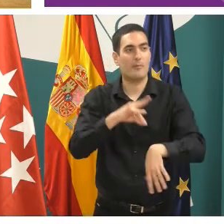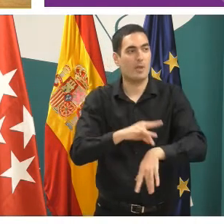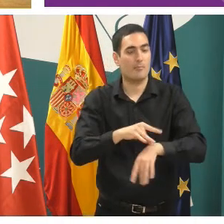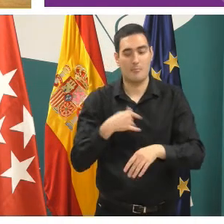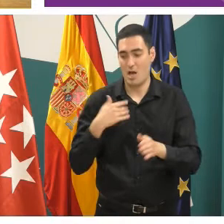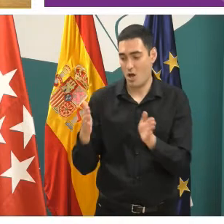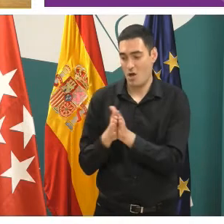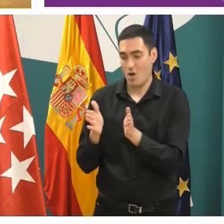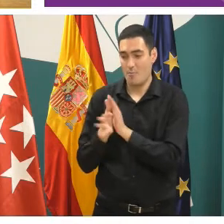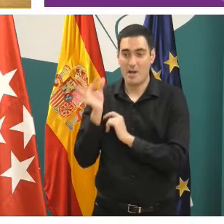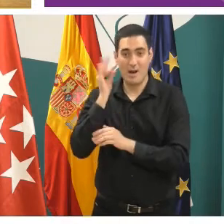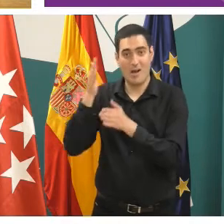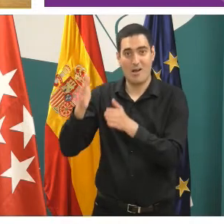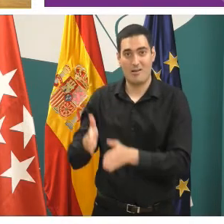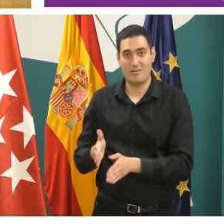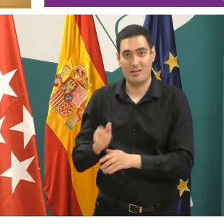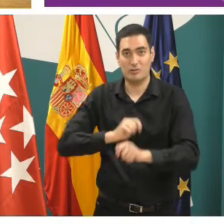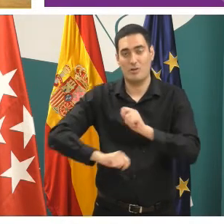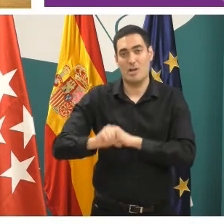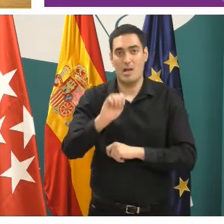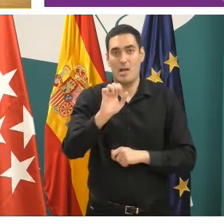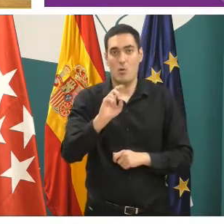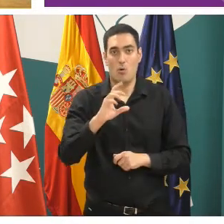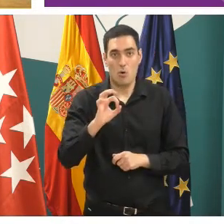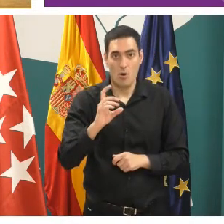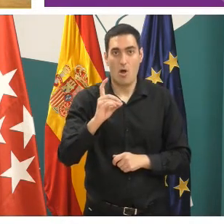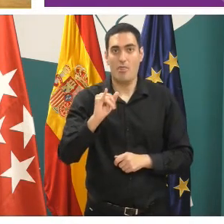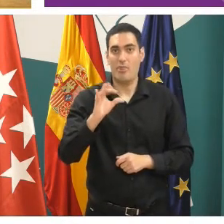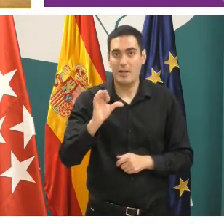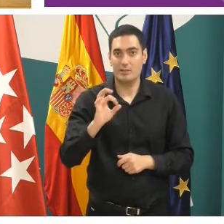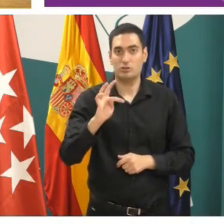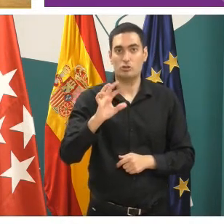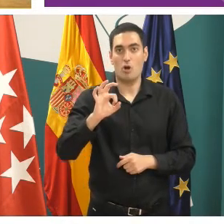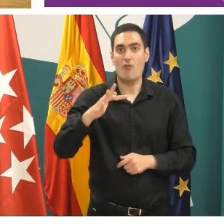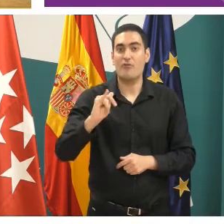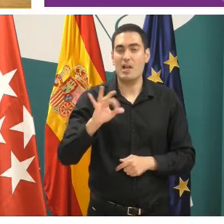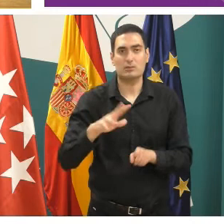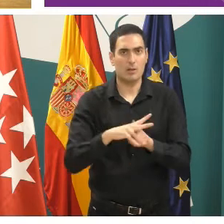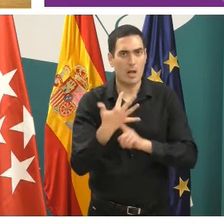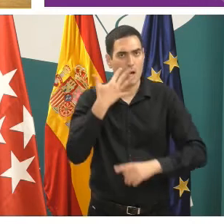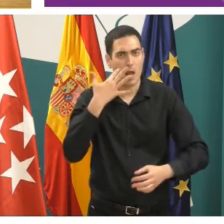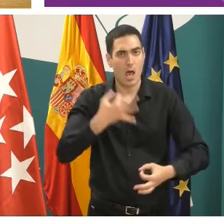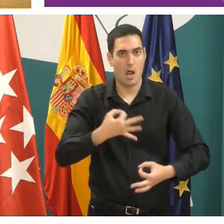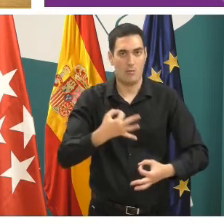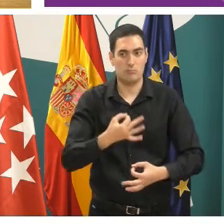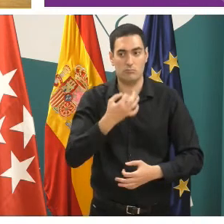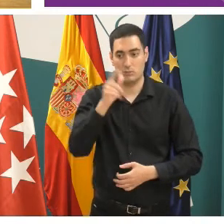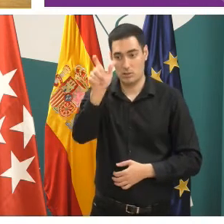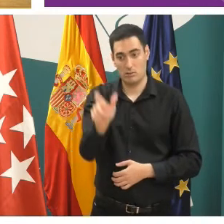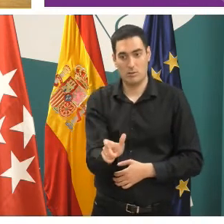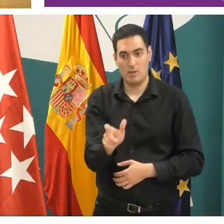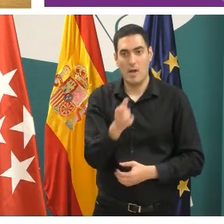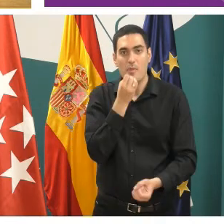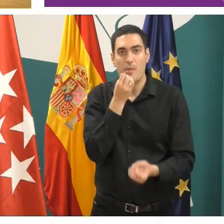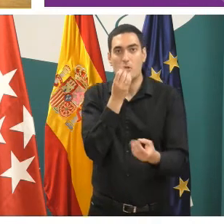mi compañera de la Asociación de Leucodistrofias, un caso real, ¿no?, de un niño que ha tenido un diagnóstico precoz y